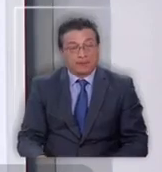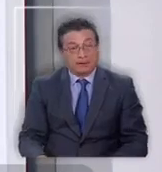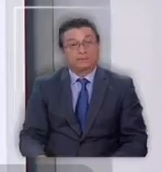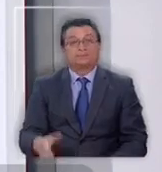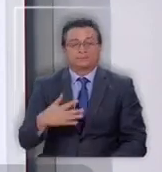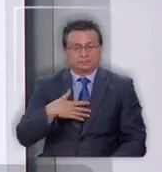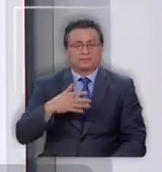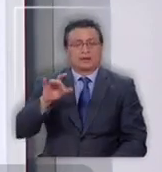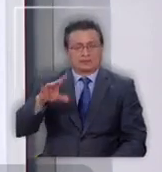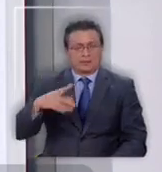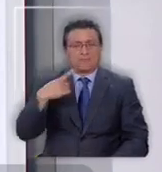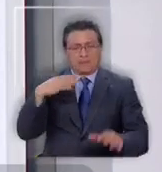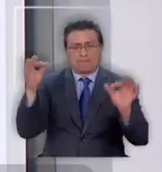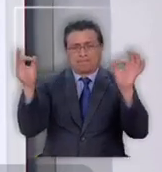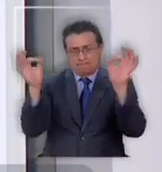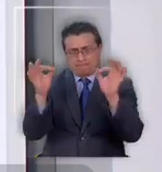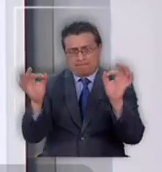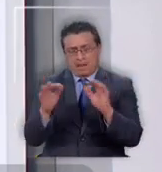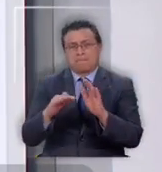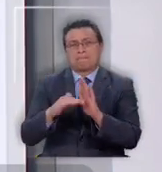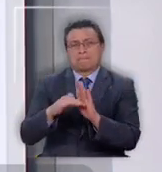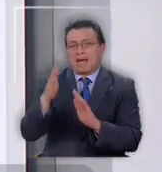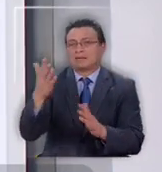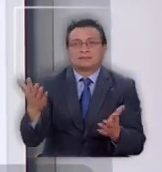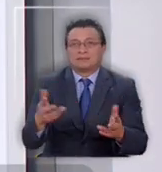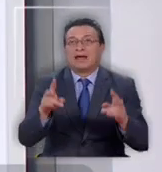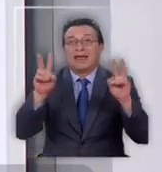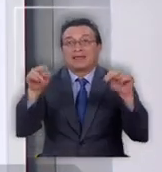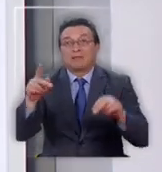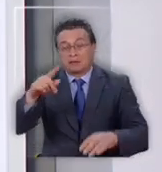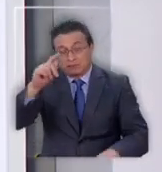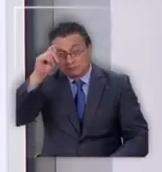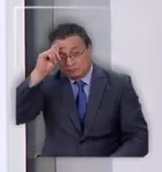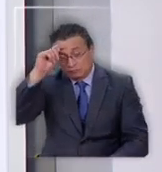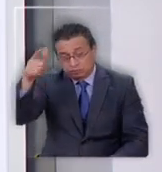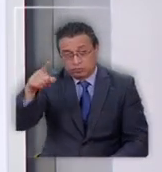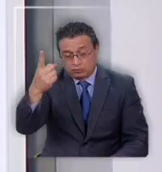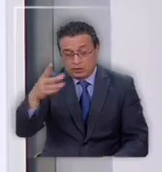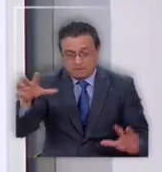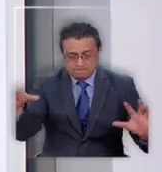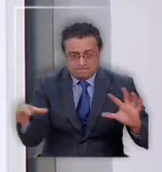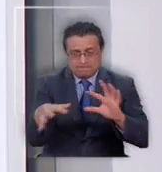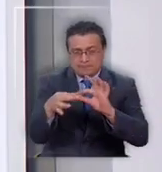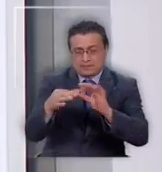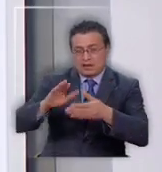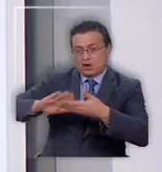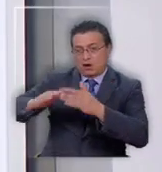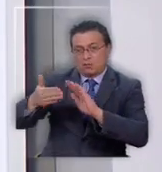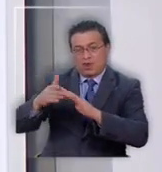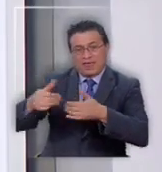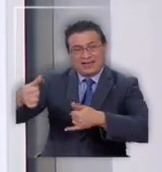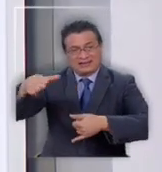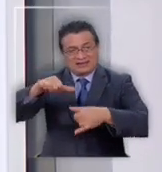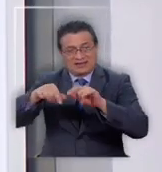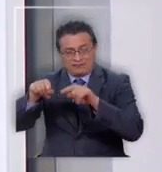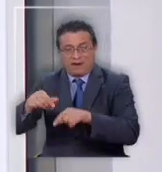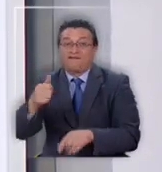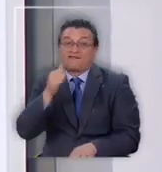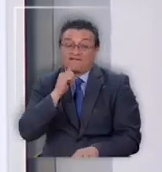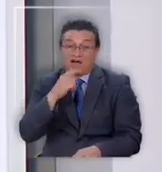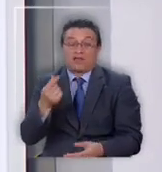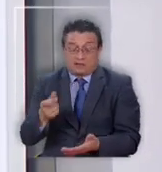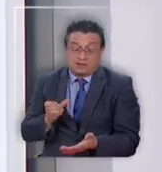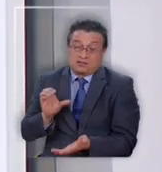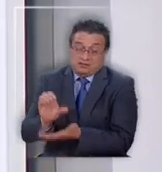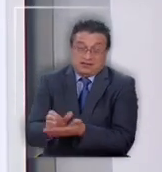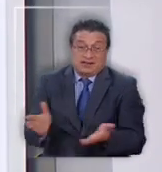en queremos saber algunos detalles más respecto de esta gran iniciativa no de vincular aún más a la comunidad científica que tan falta tanta falta das en